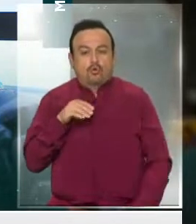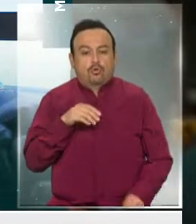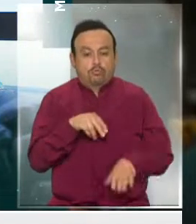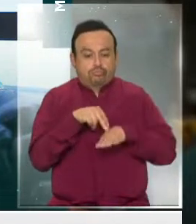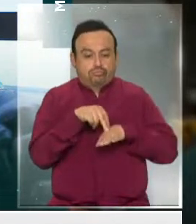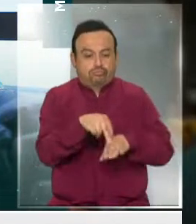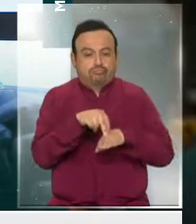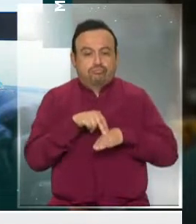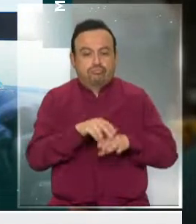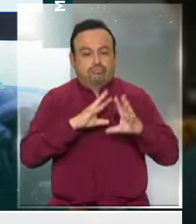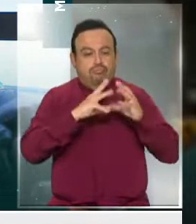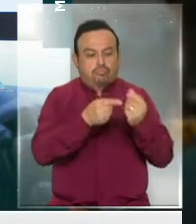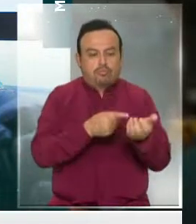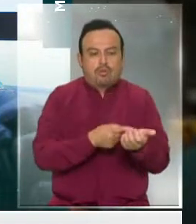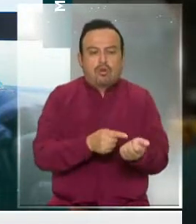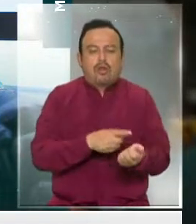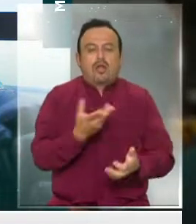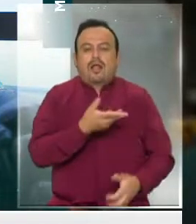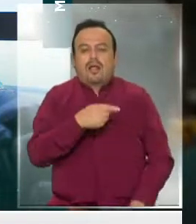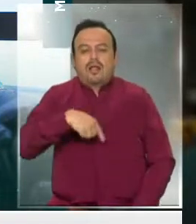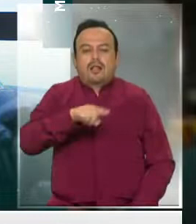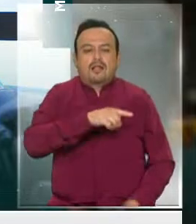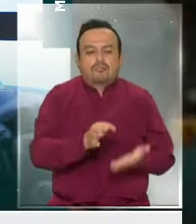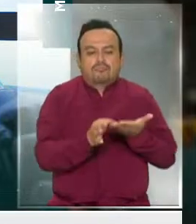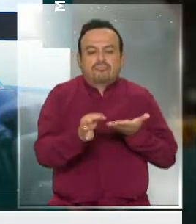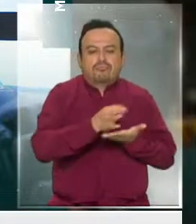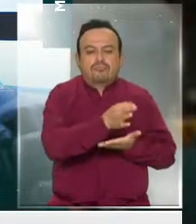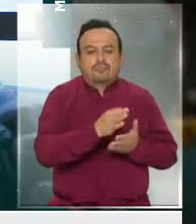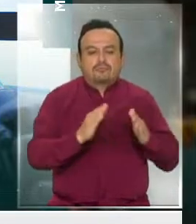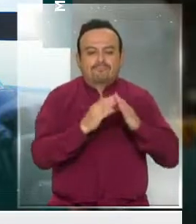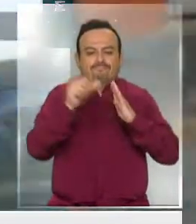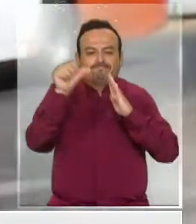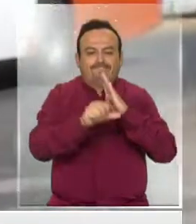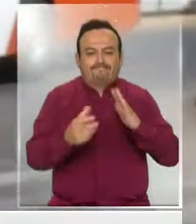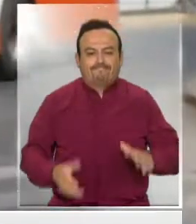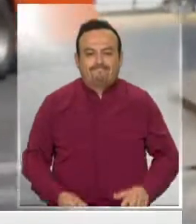con cuarentena total. Los detalles en el informe de Fabián Sánchez.